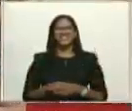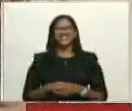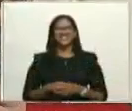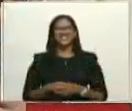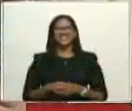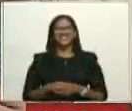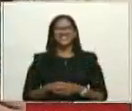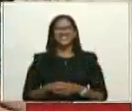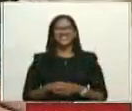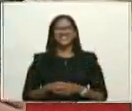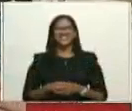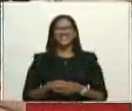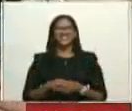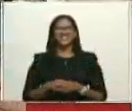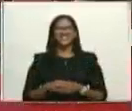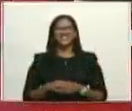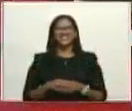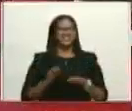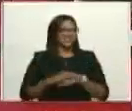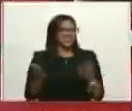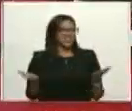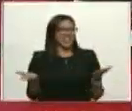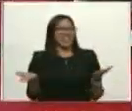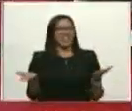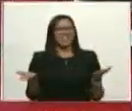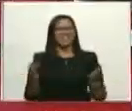Yo pregunto, ¿pero por qué?